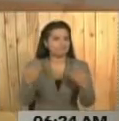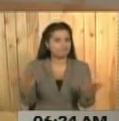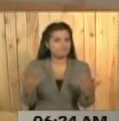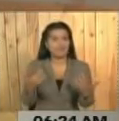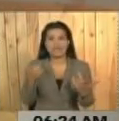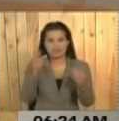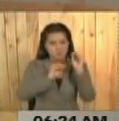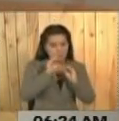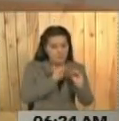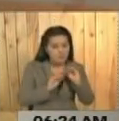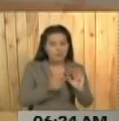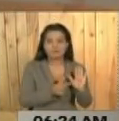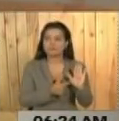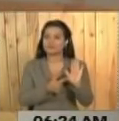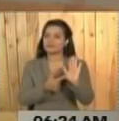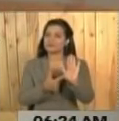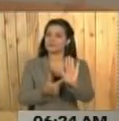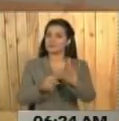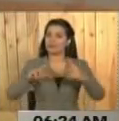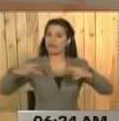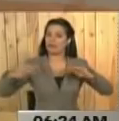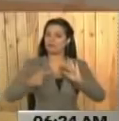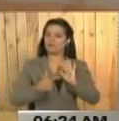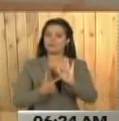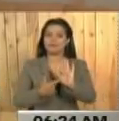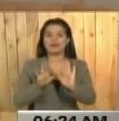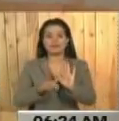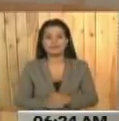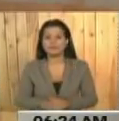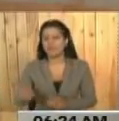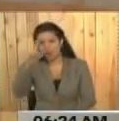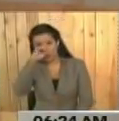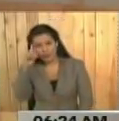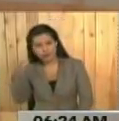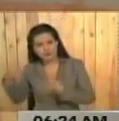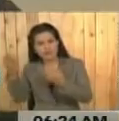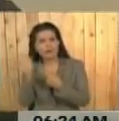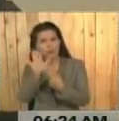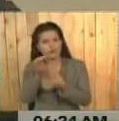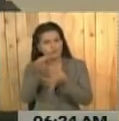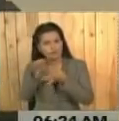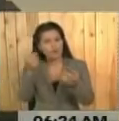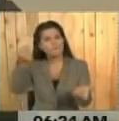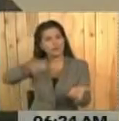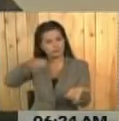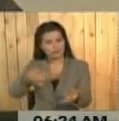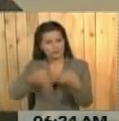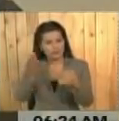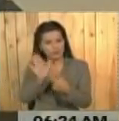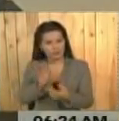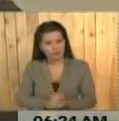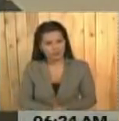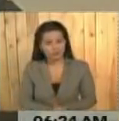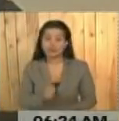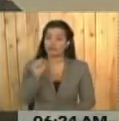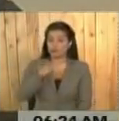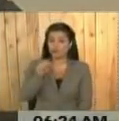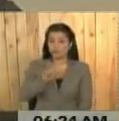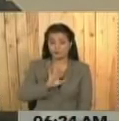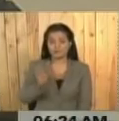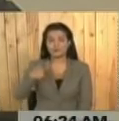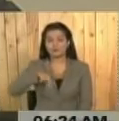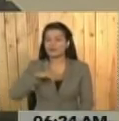ideada para un objetivo Dios cabello analiza mucho eso en el mazo Sí ahí inclusive Tratamos de Buscar